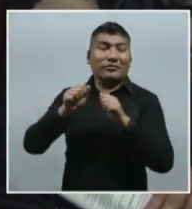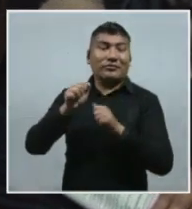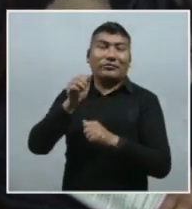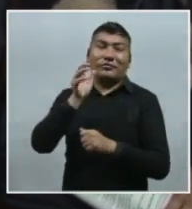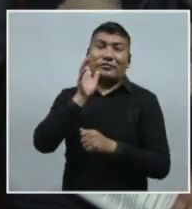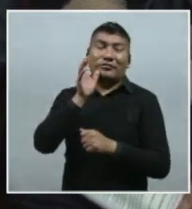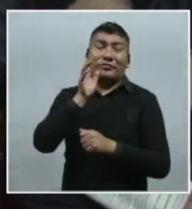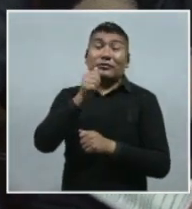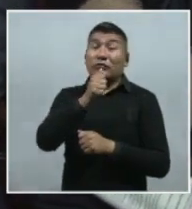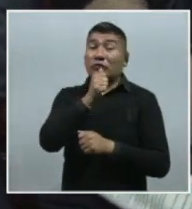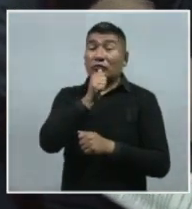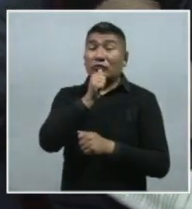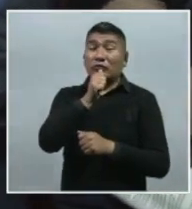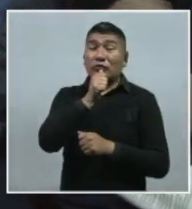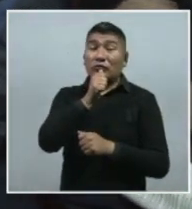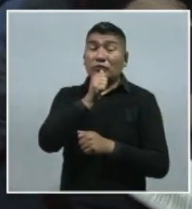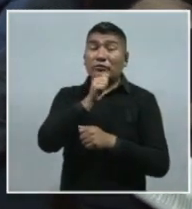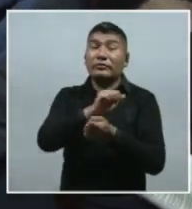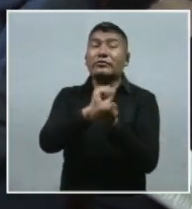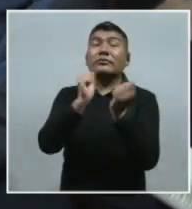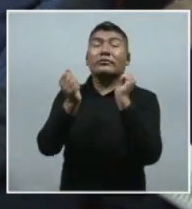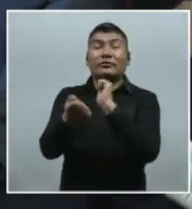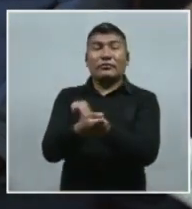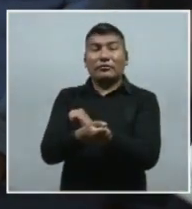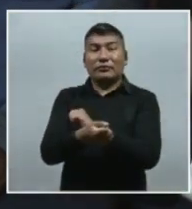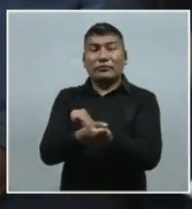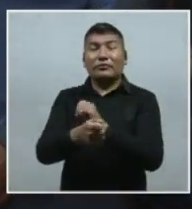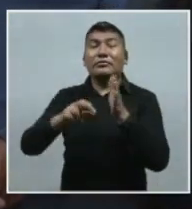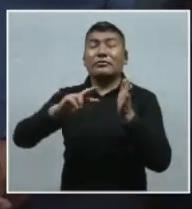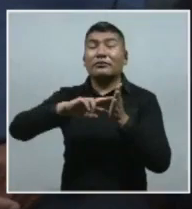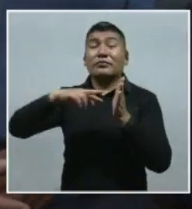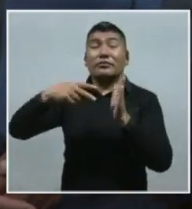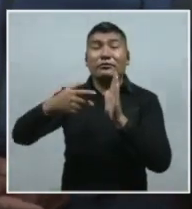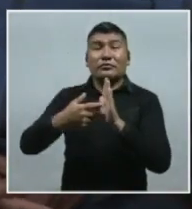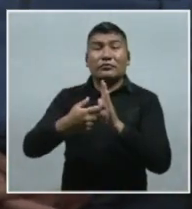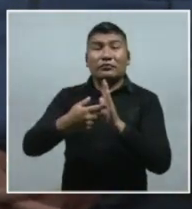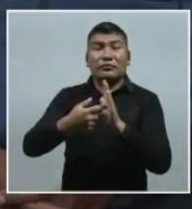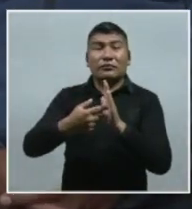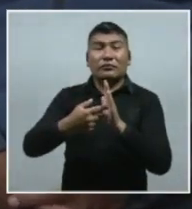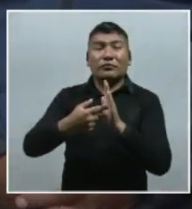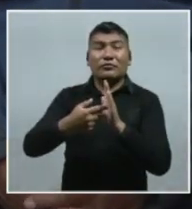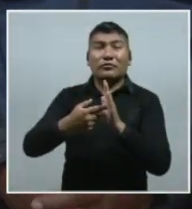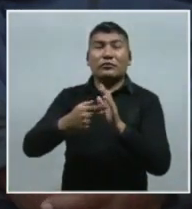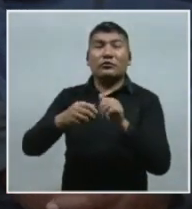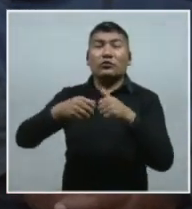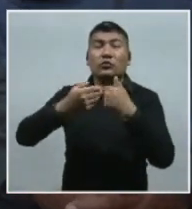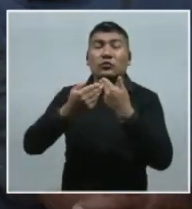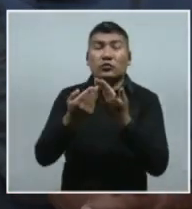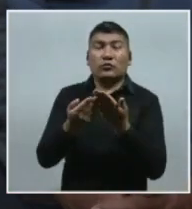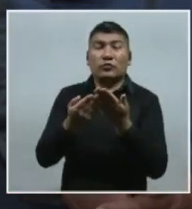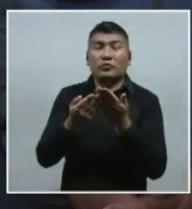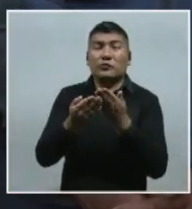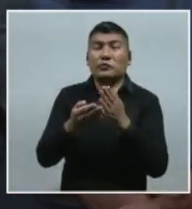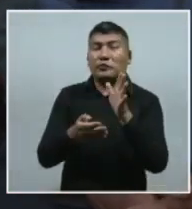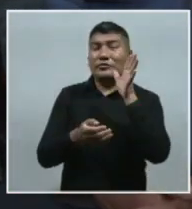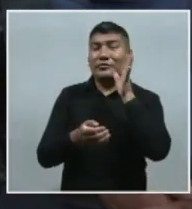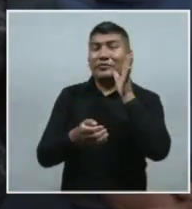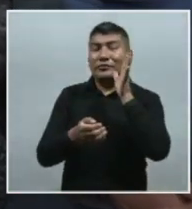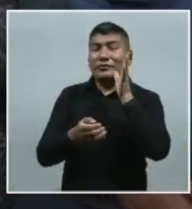el agua se convierte en símbolo de seno materno de la iglesia